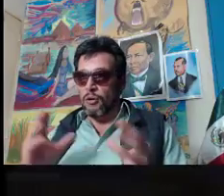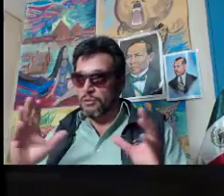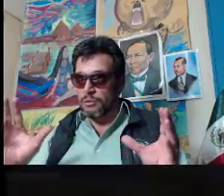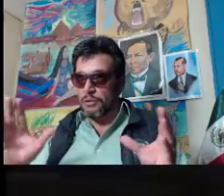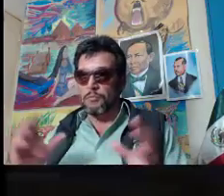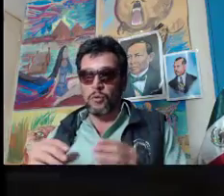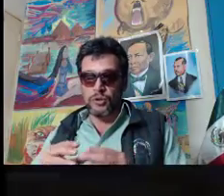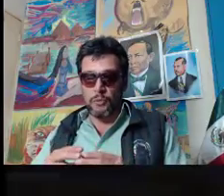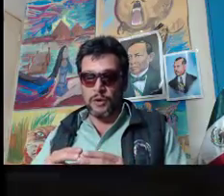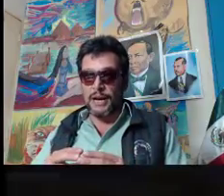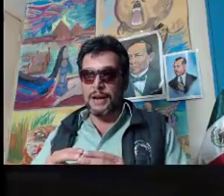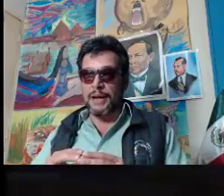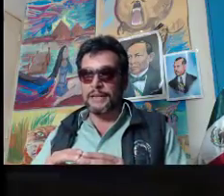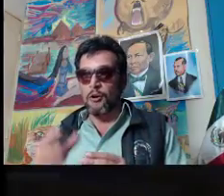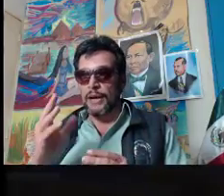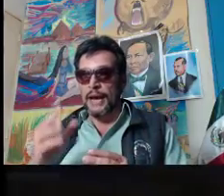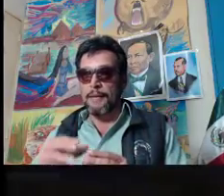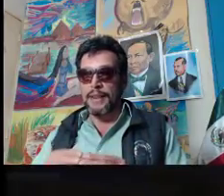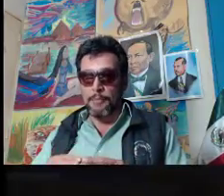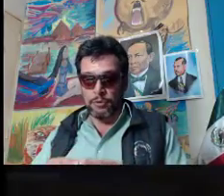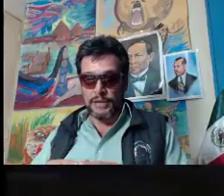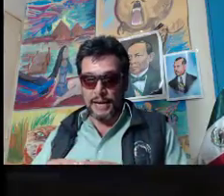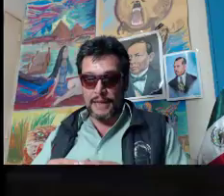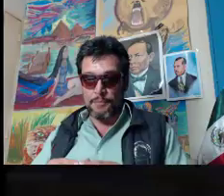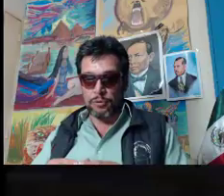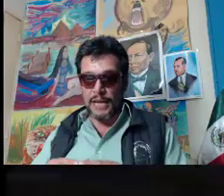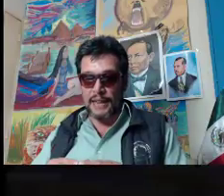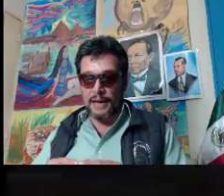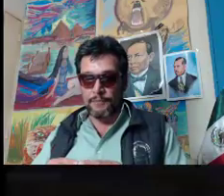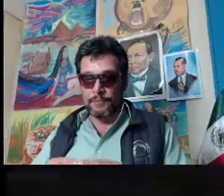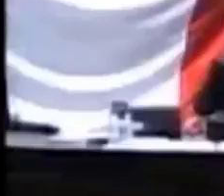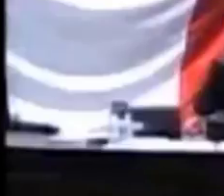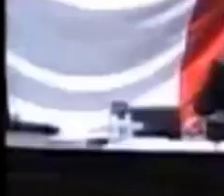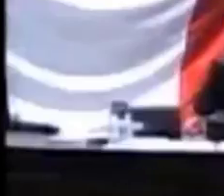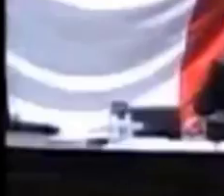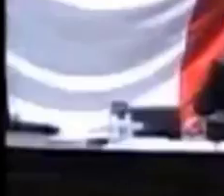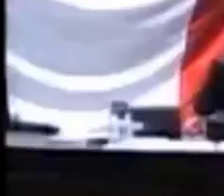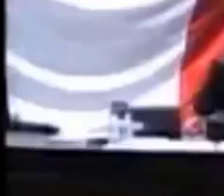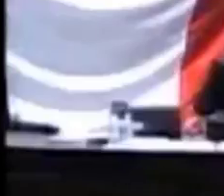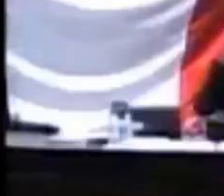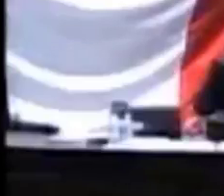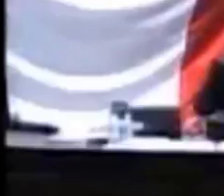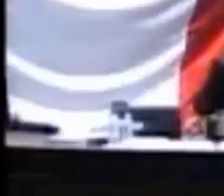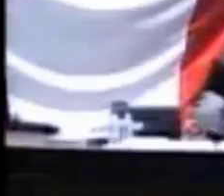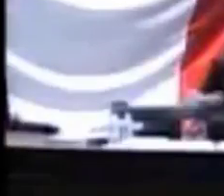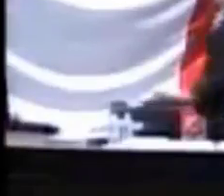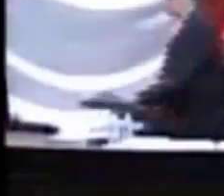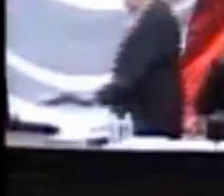Eso es algo mucho, muy relevante lo que acaba de apuntar la diputada.